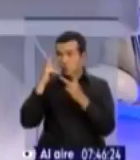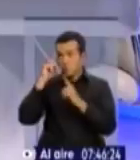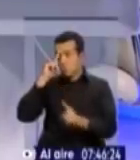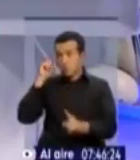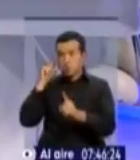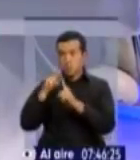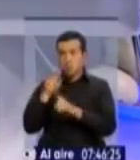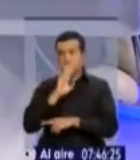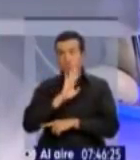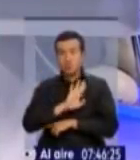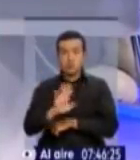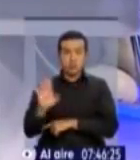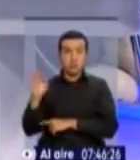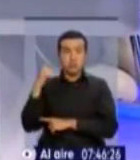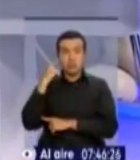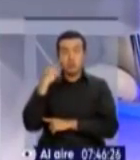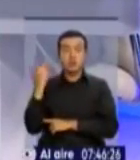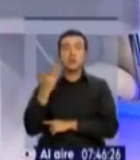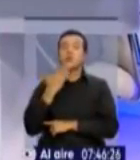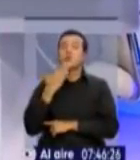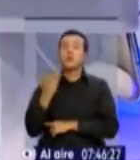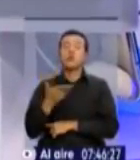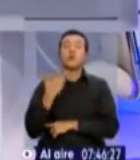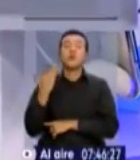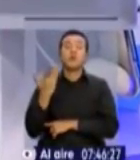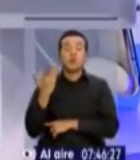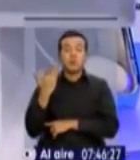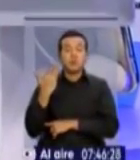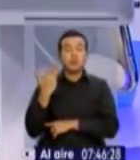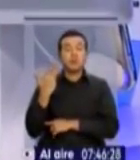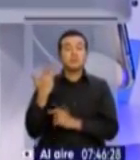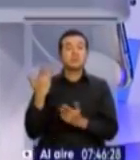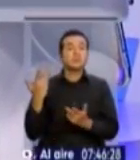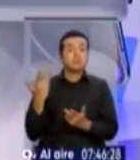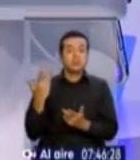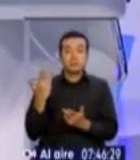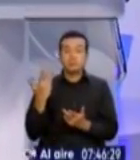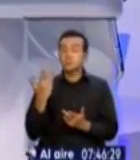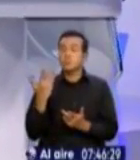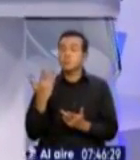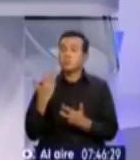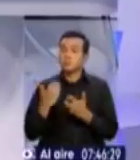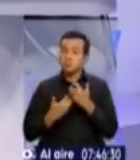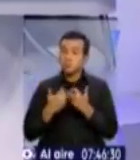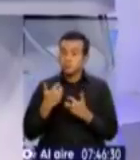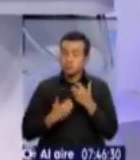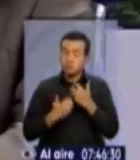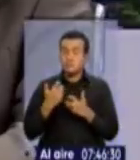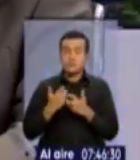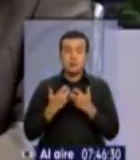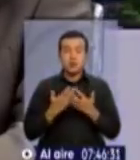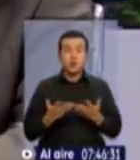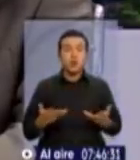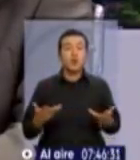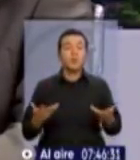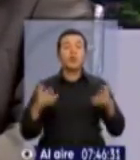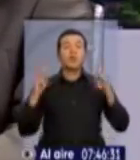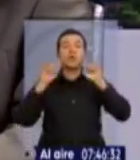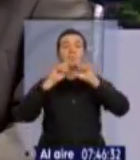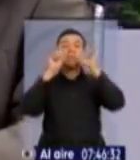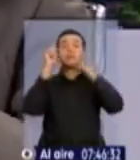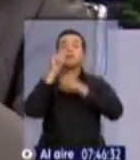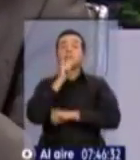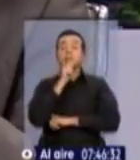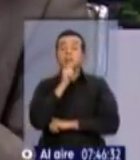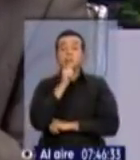va a atenerse sobre todo diría yo una dificultad en venderle al sector privado no es cierto una posición